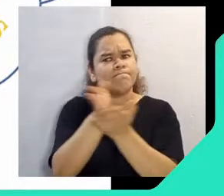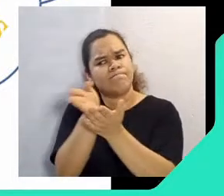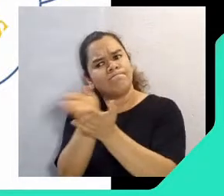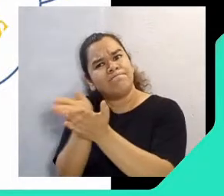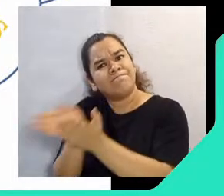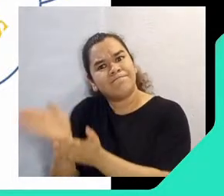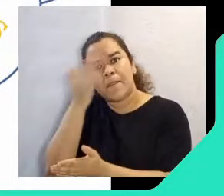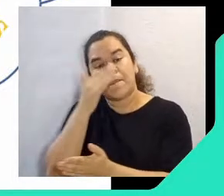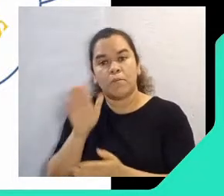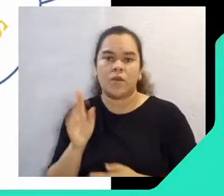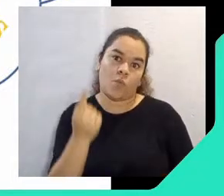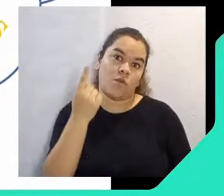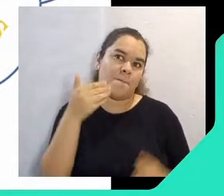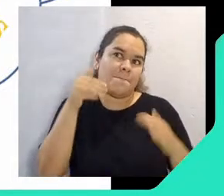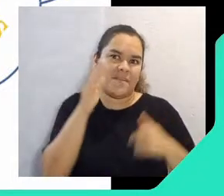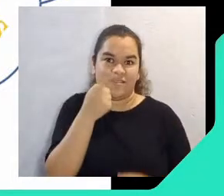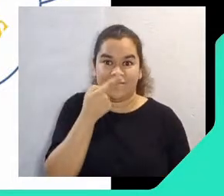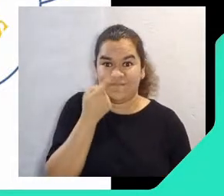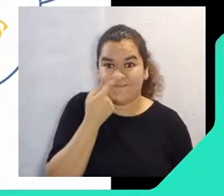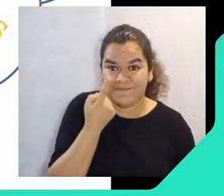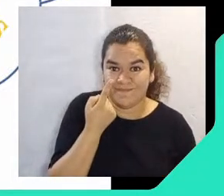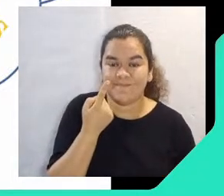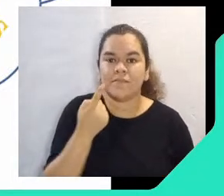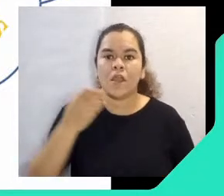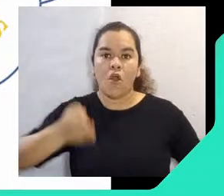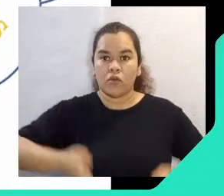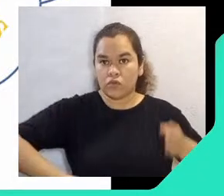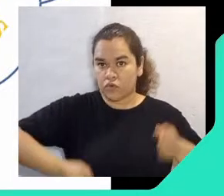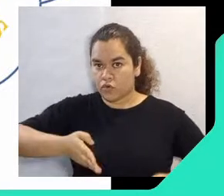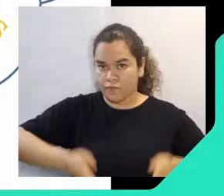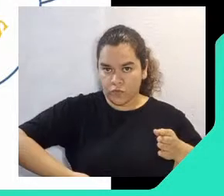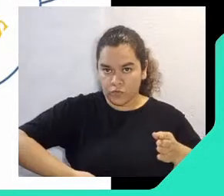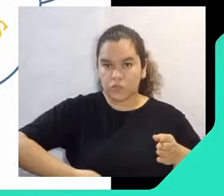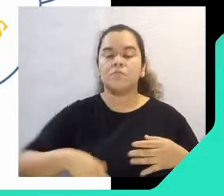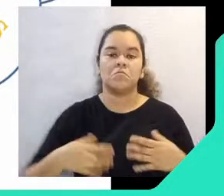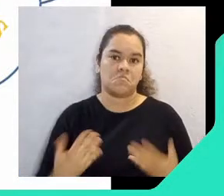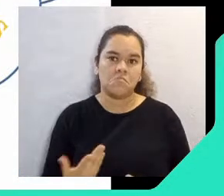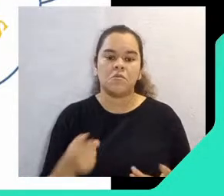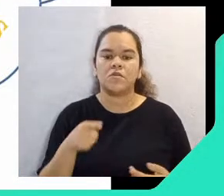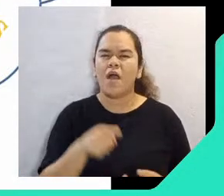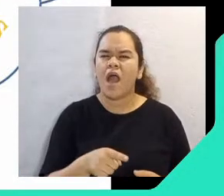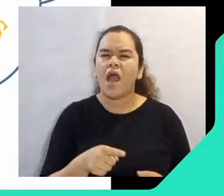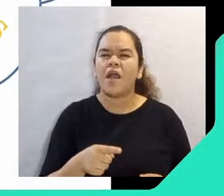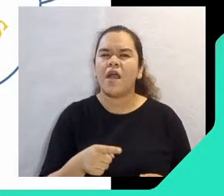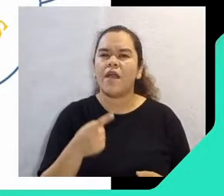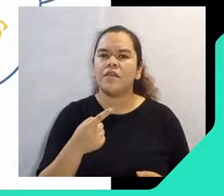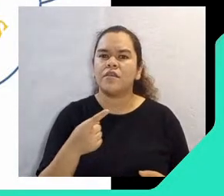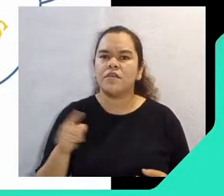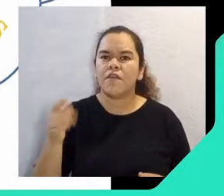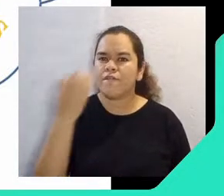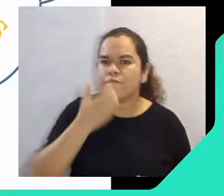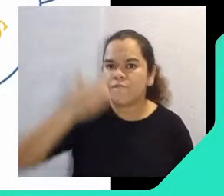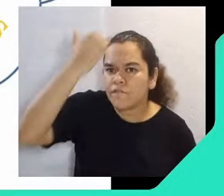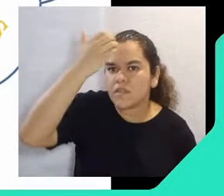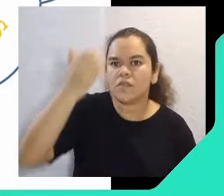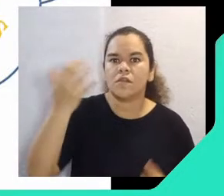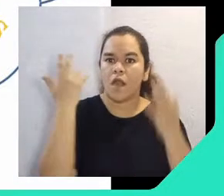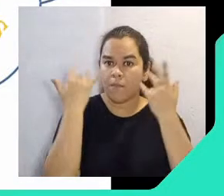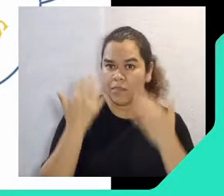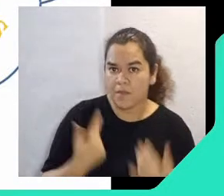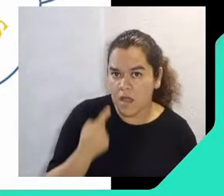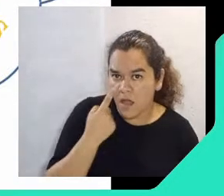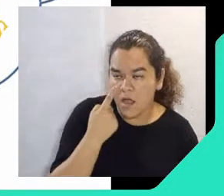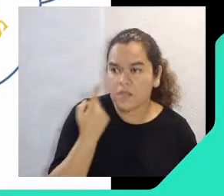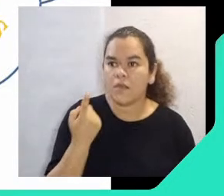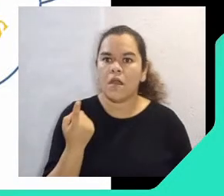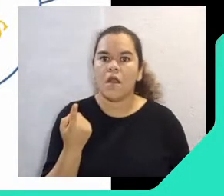alguna de las más atractivas, la robótica, que involucra conocimiento de física, de matemática, de teoría de